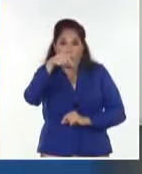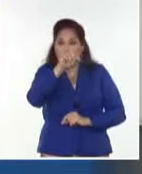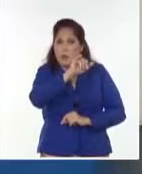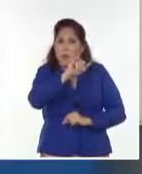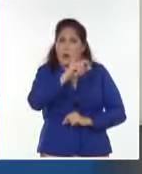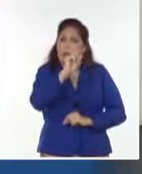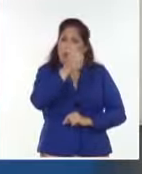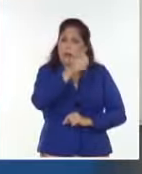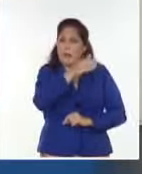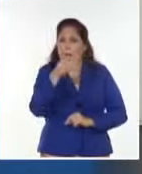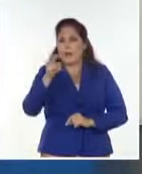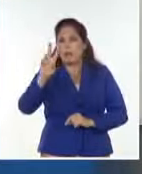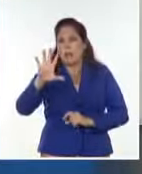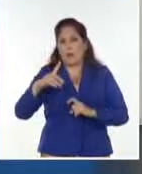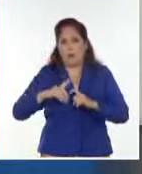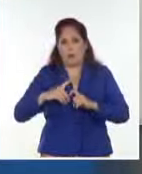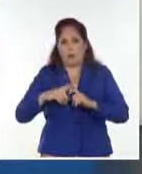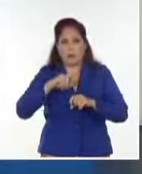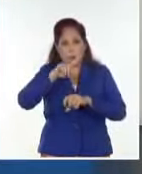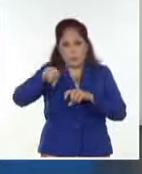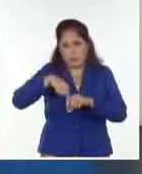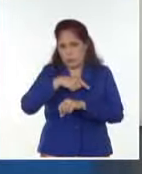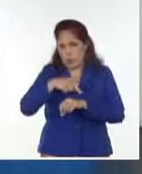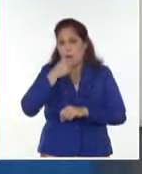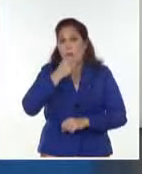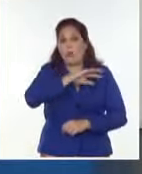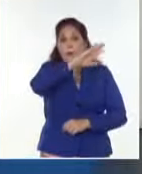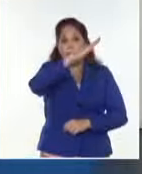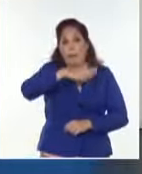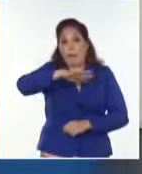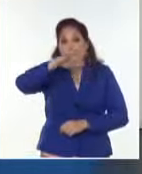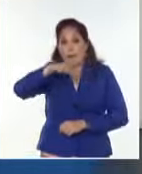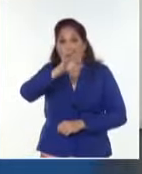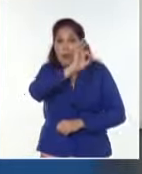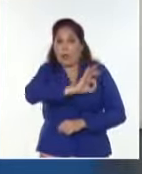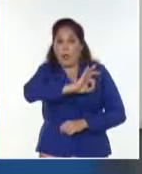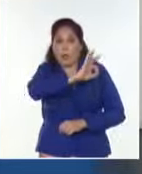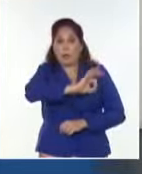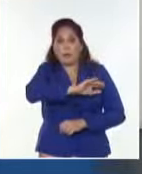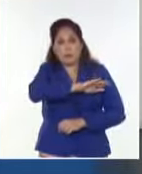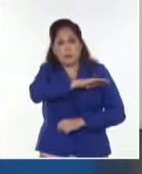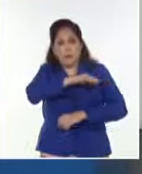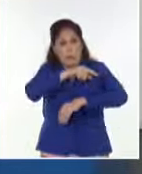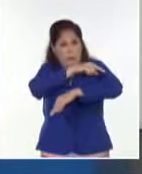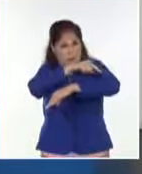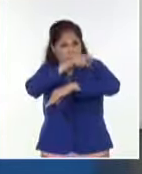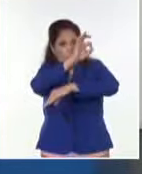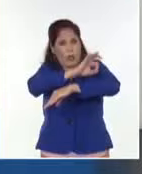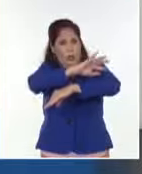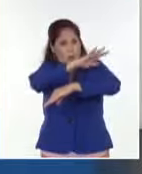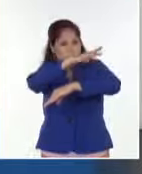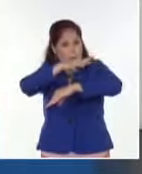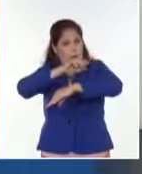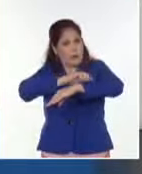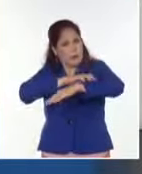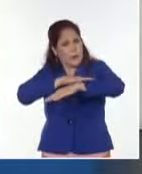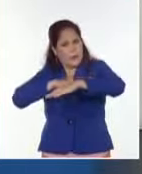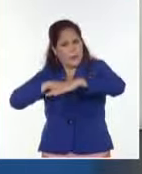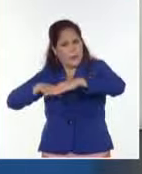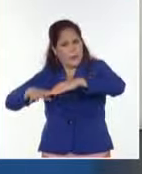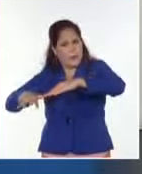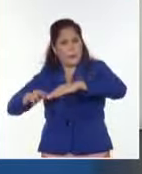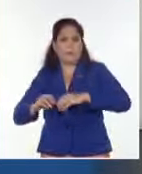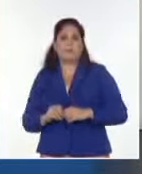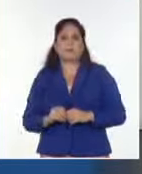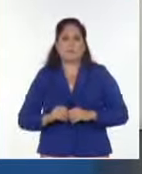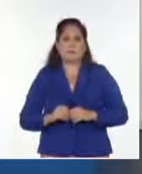entre 10 y 25 kilómetros por hora. Habrá oleaje en la costa norte oriental, poco oleaje desde Punta de Maicí hasta Cabo Cruz, así como en el norte de la región